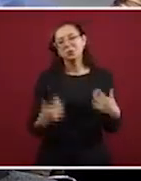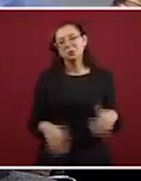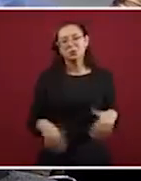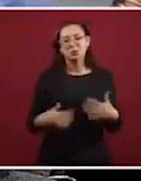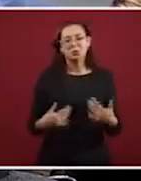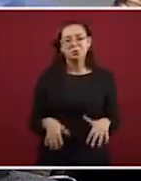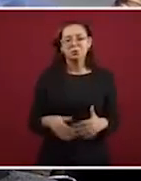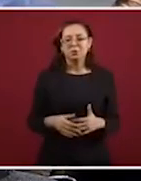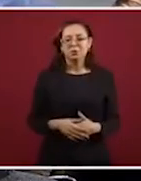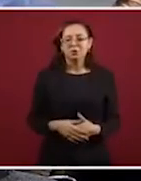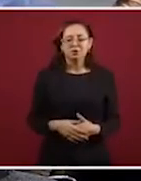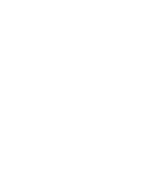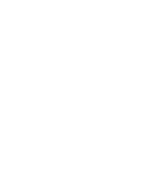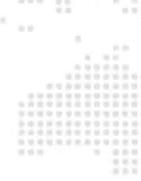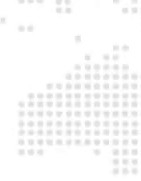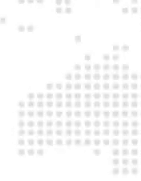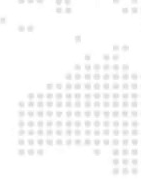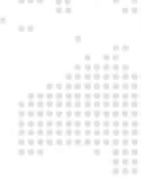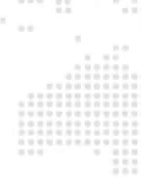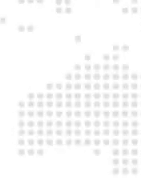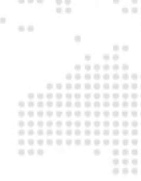base social